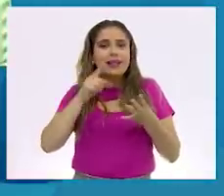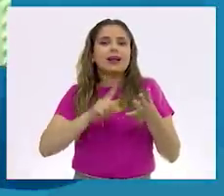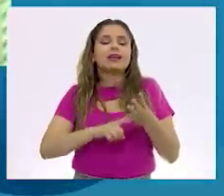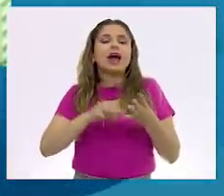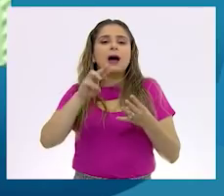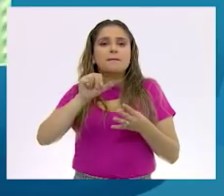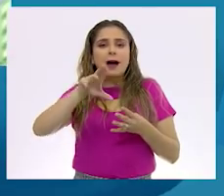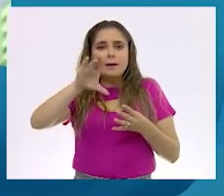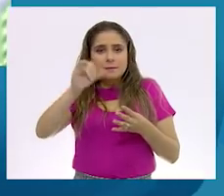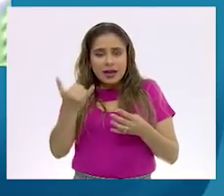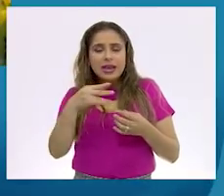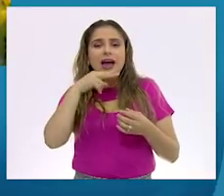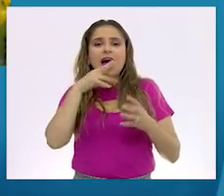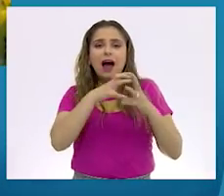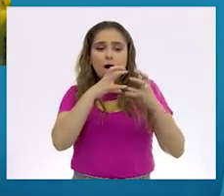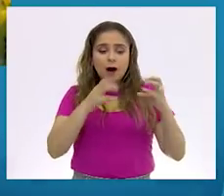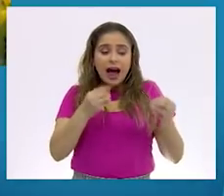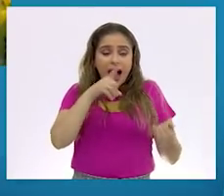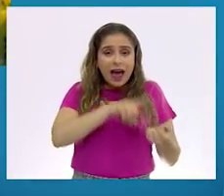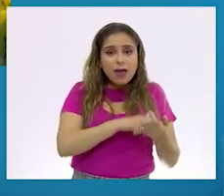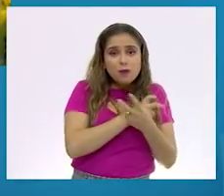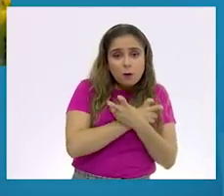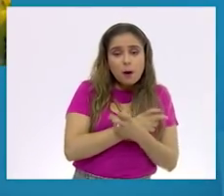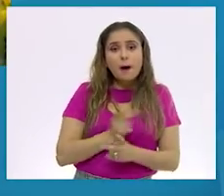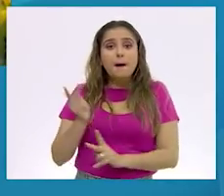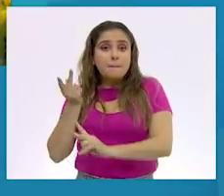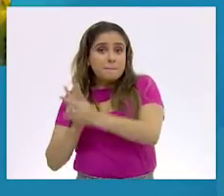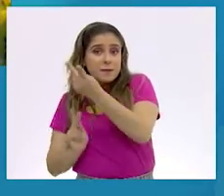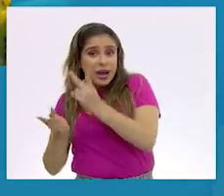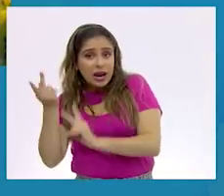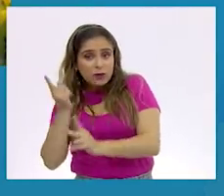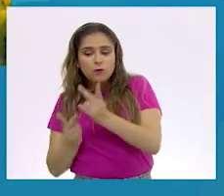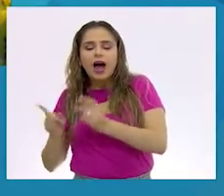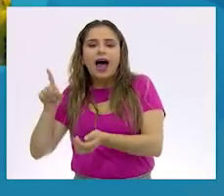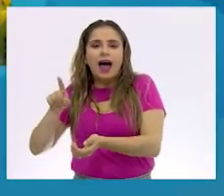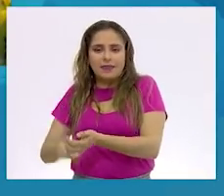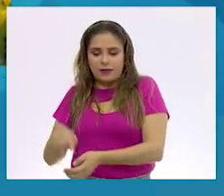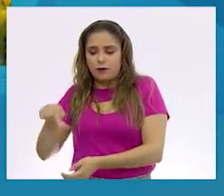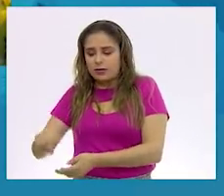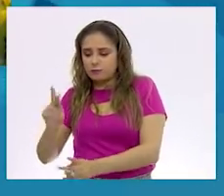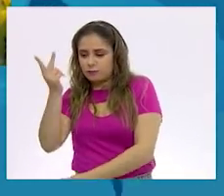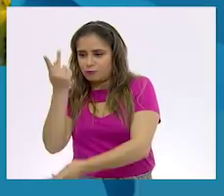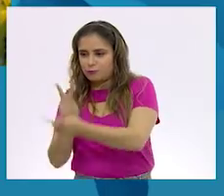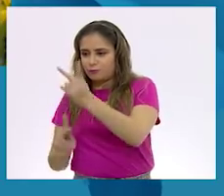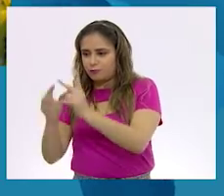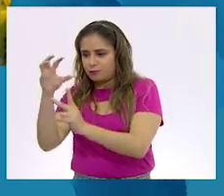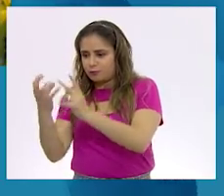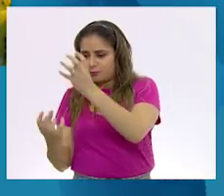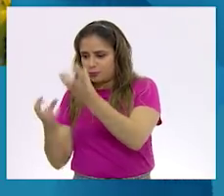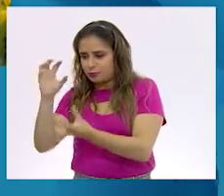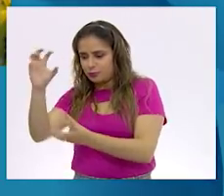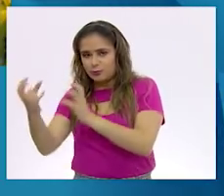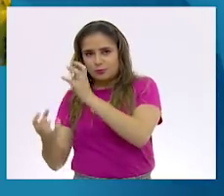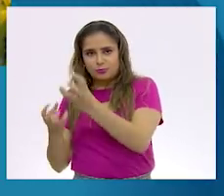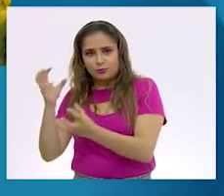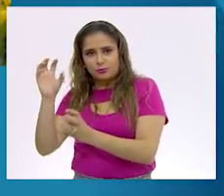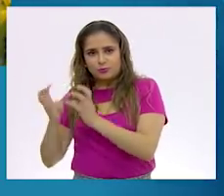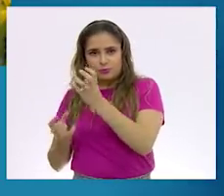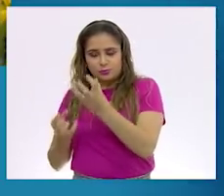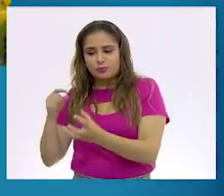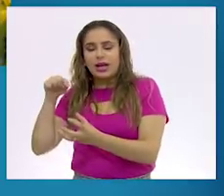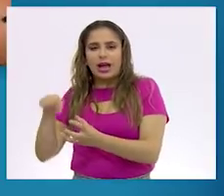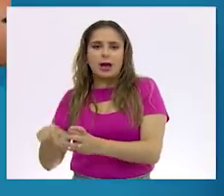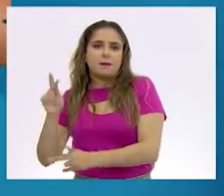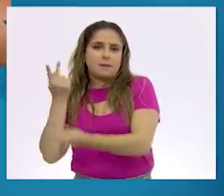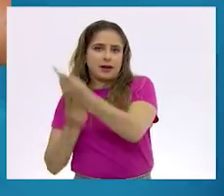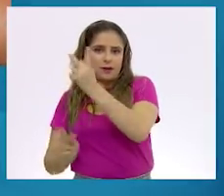el aguacate y muchos más. Las verduras son parte de la planta y se clasifican dependiendo de qué parte de la planta es la que